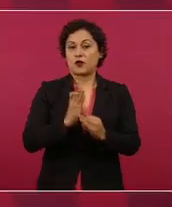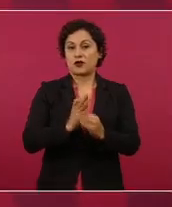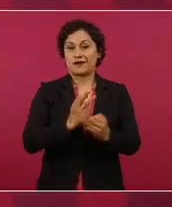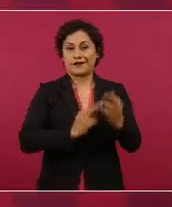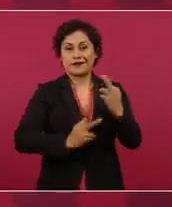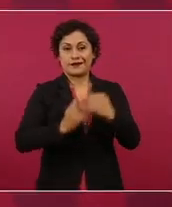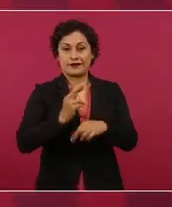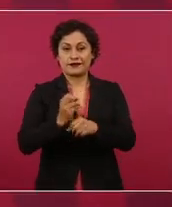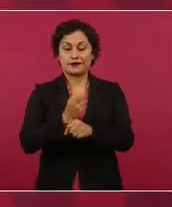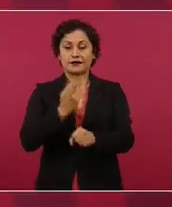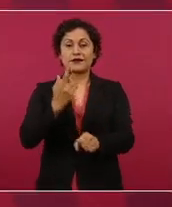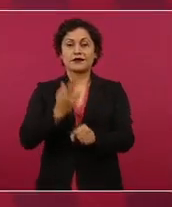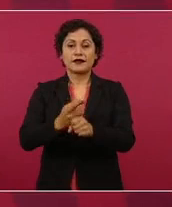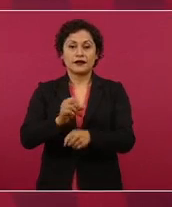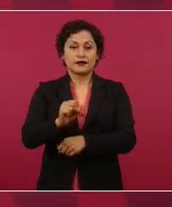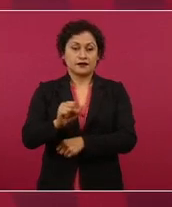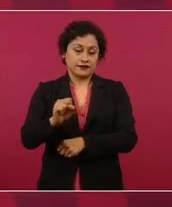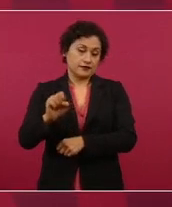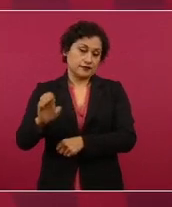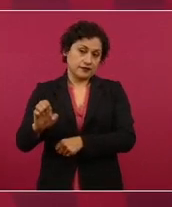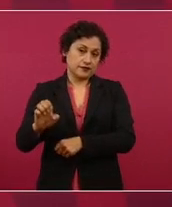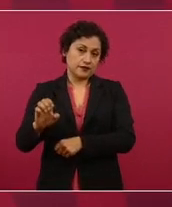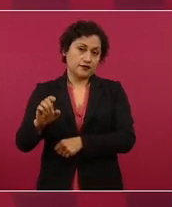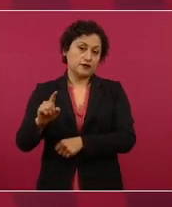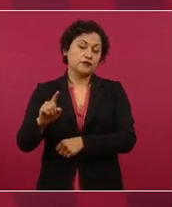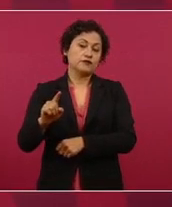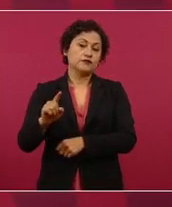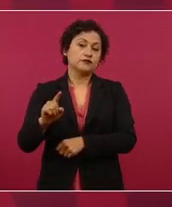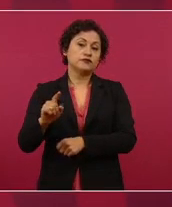la secretaria de Economía de